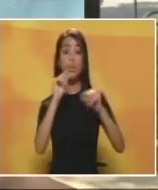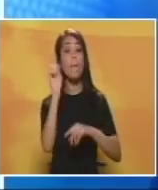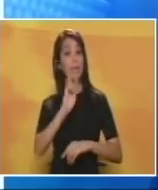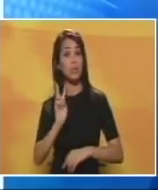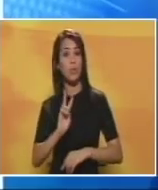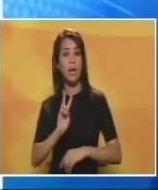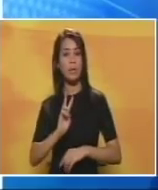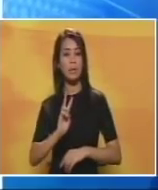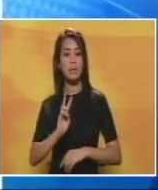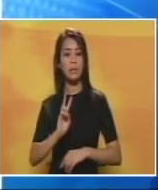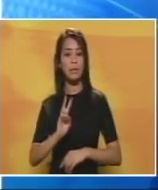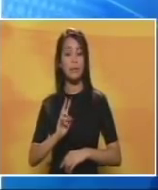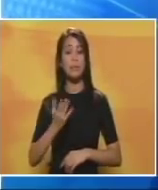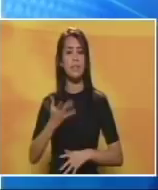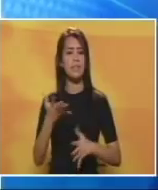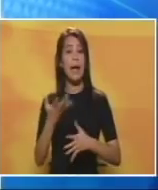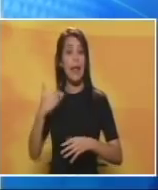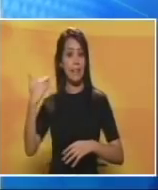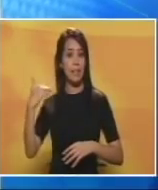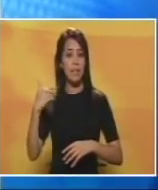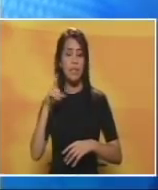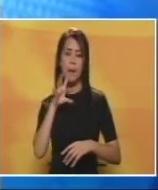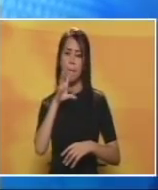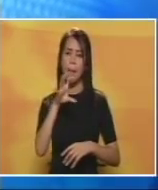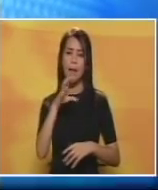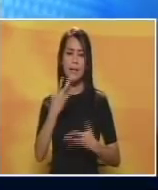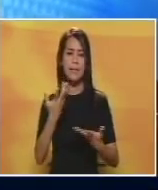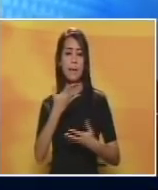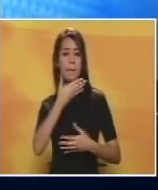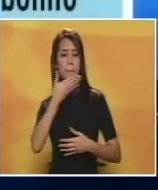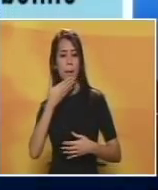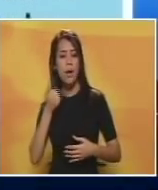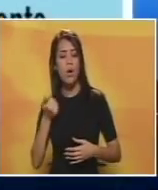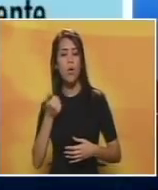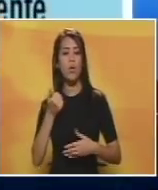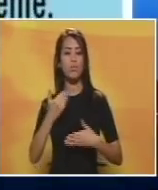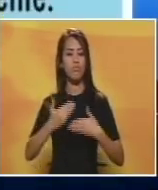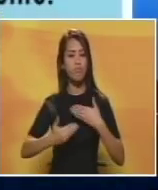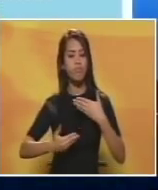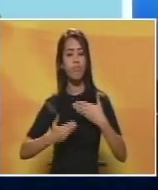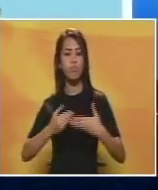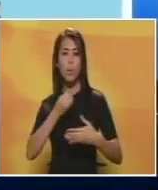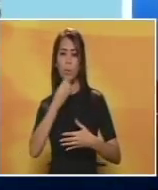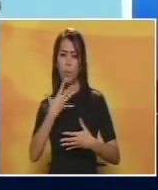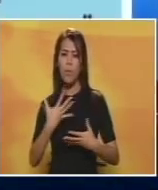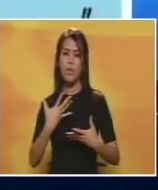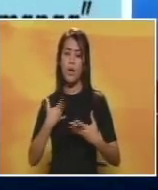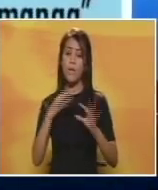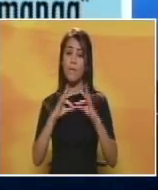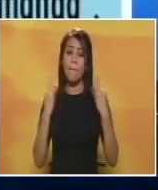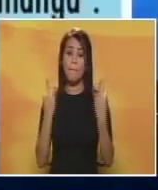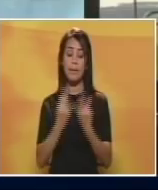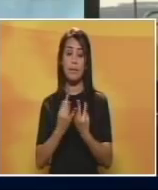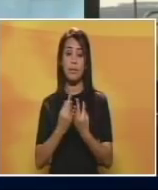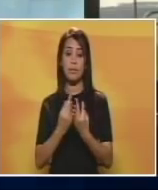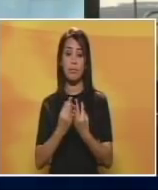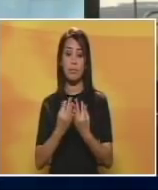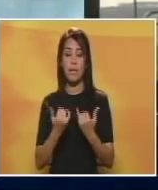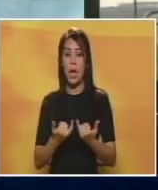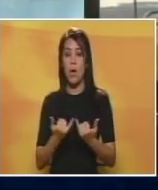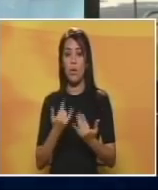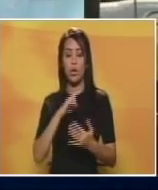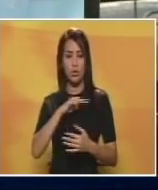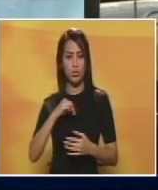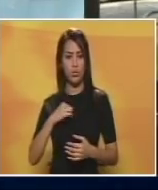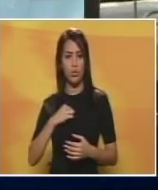y bueno, las condiciones en ese momento del país vecino estaba mejor, pudieron hacer su fortuna, pudieron tener familia. Me parece que en este momento